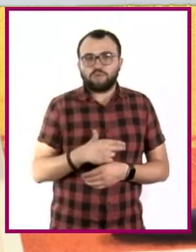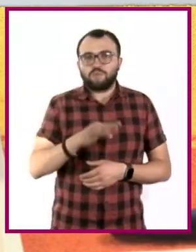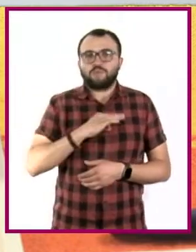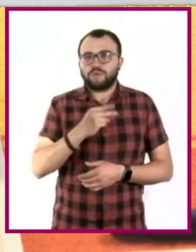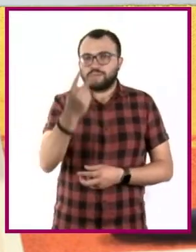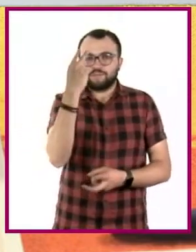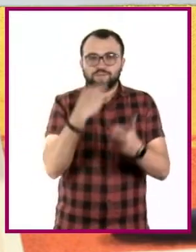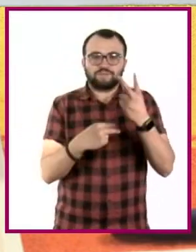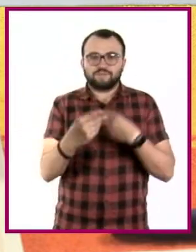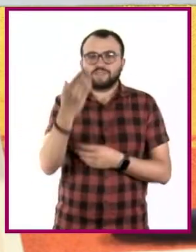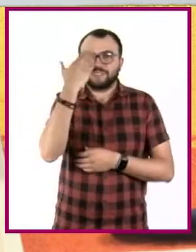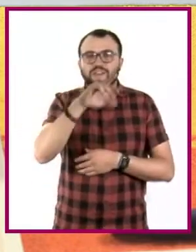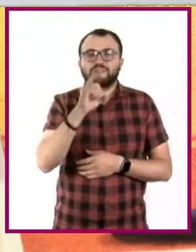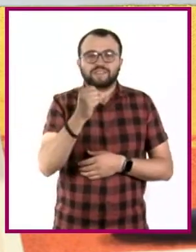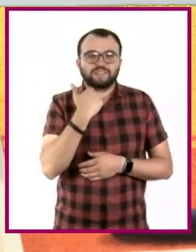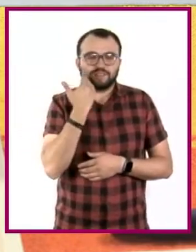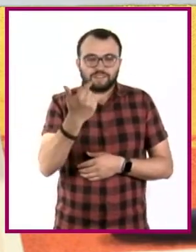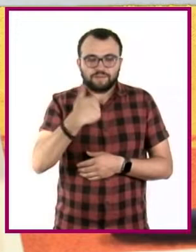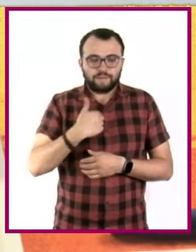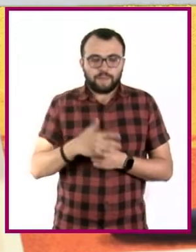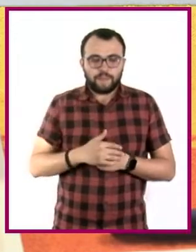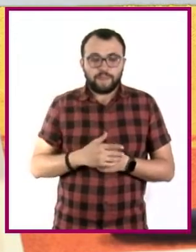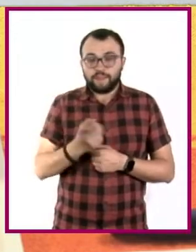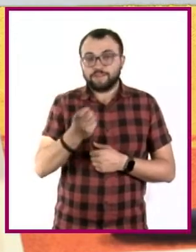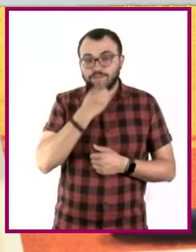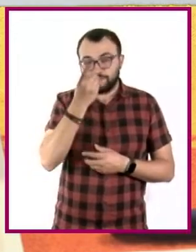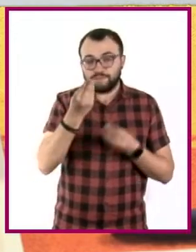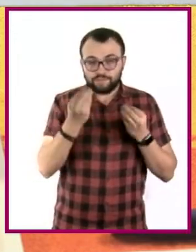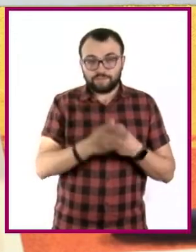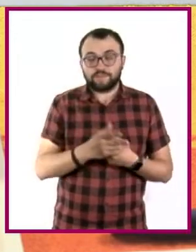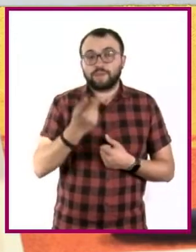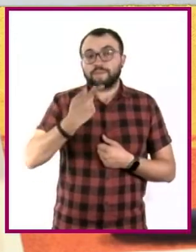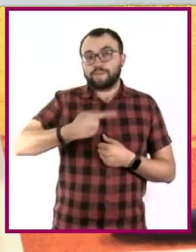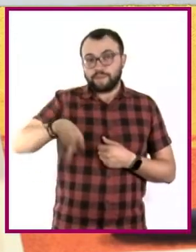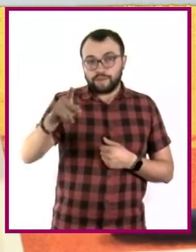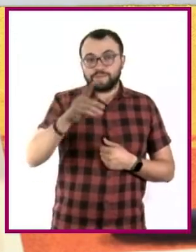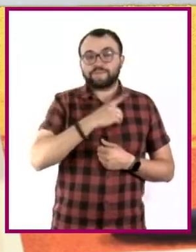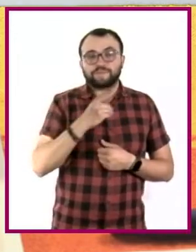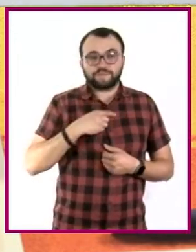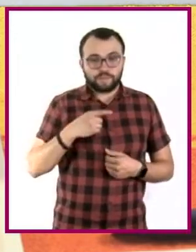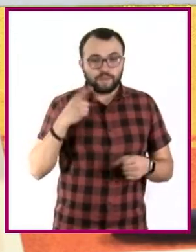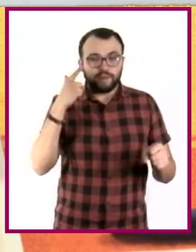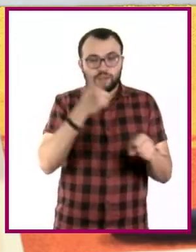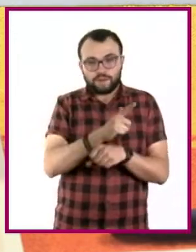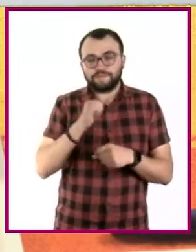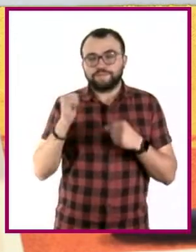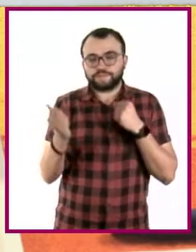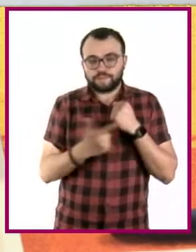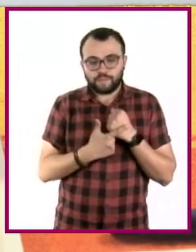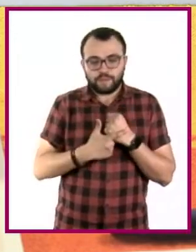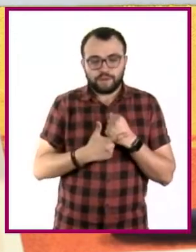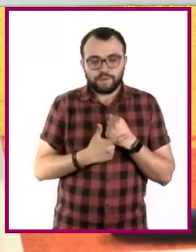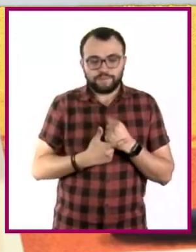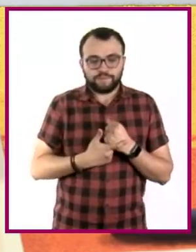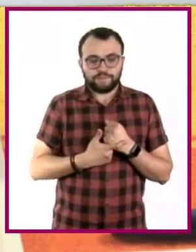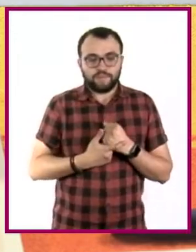además nos dice mucho. Sin embargo, hay que tener en cuenta algo. El propio Mehrabian decía,